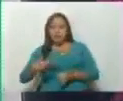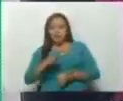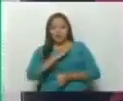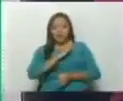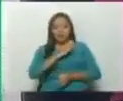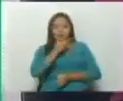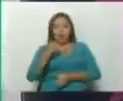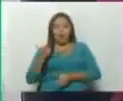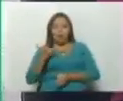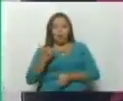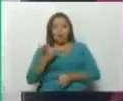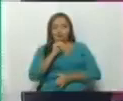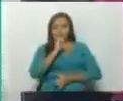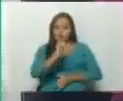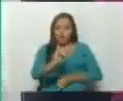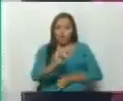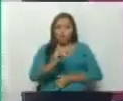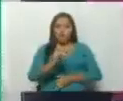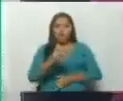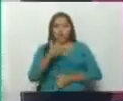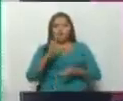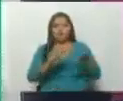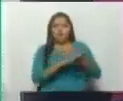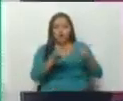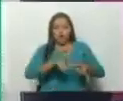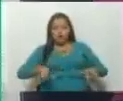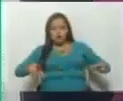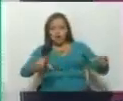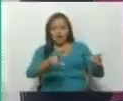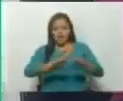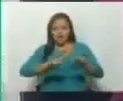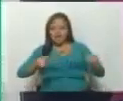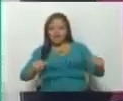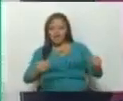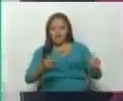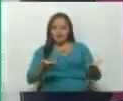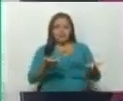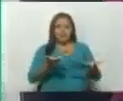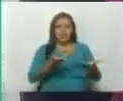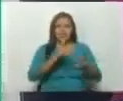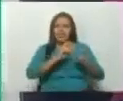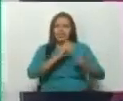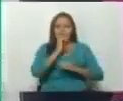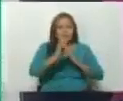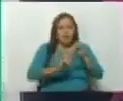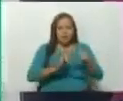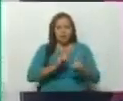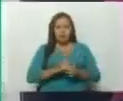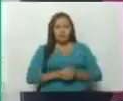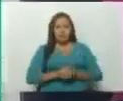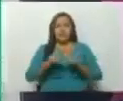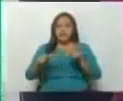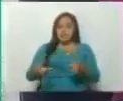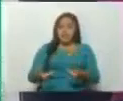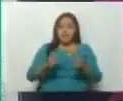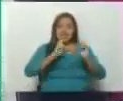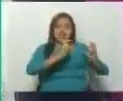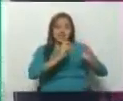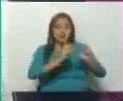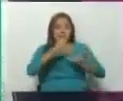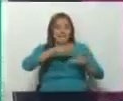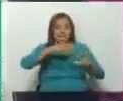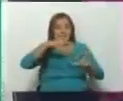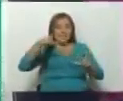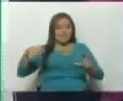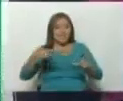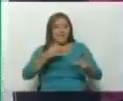catastral de las parcelas, por ejemplo. Eso, bueno, forma parte de ciudades inteligentes. Y lo otro, el tema de la eficiencia energética. Creo